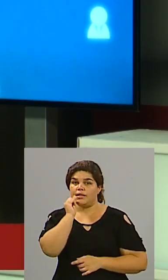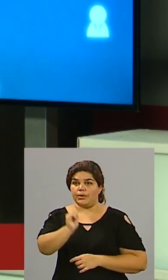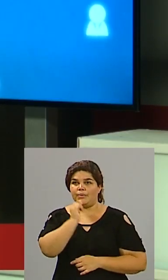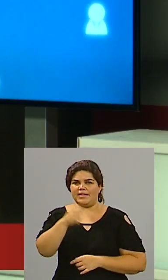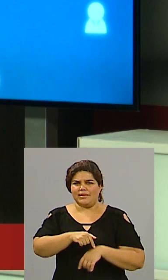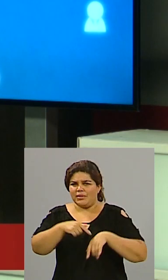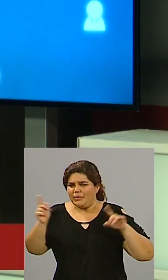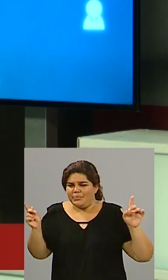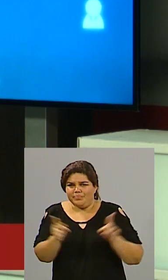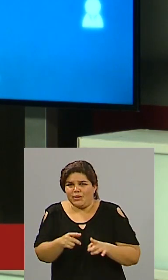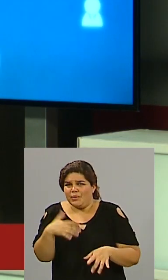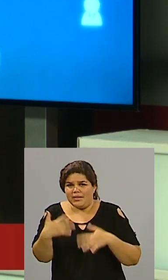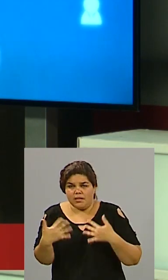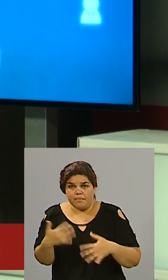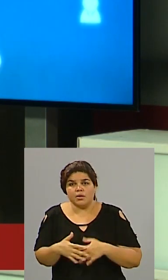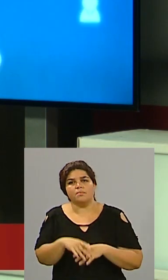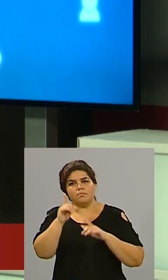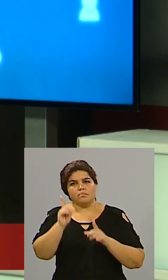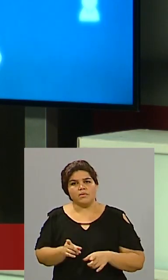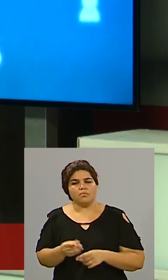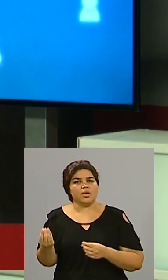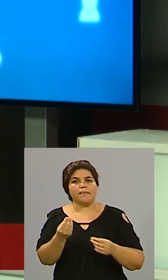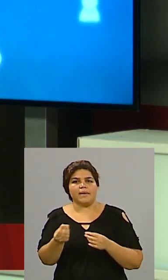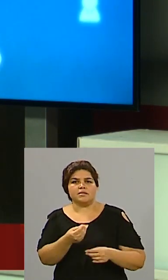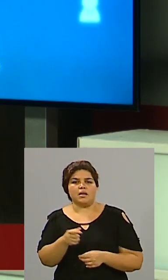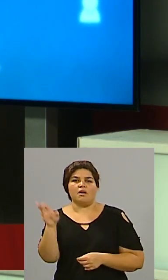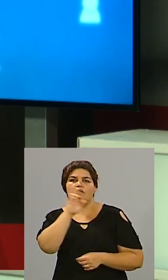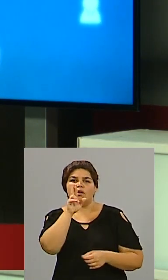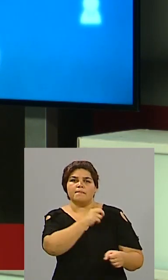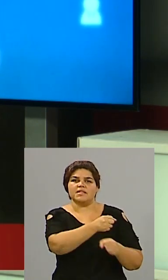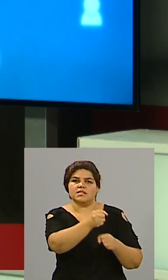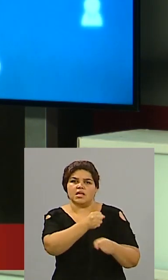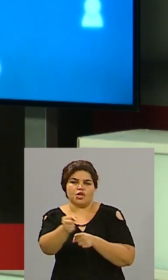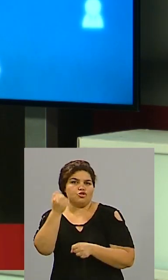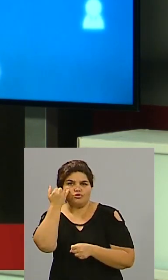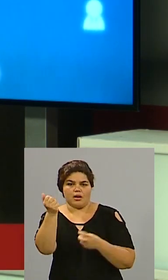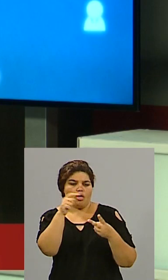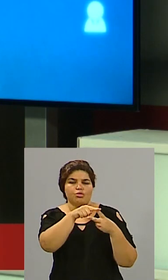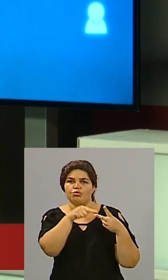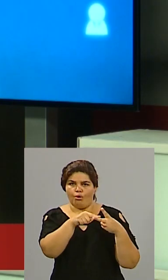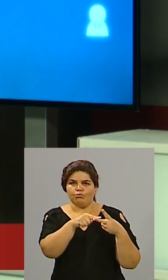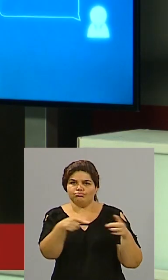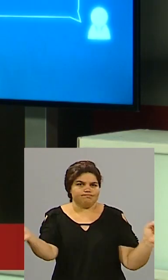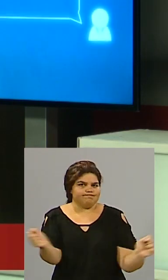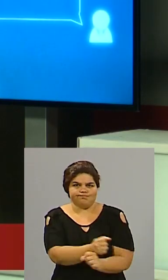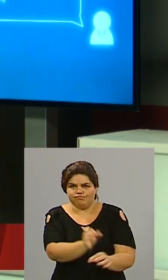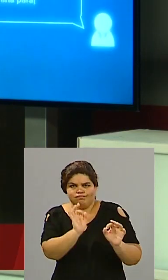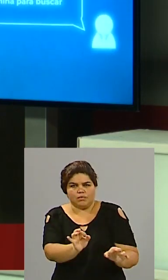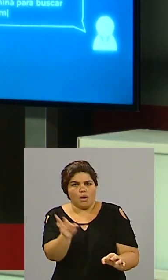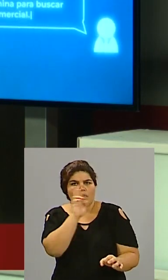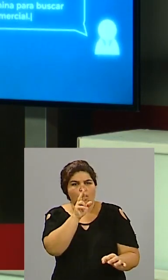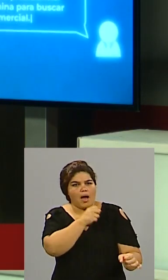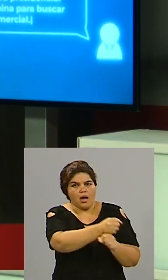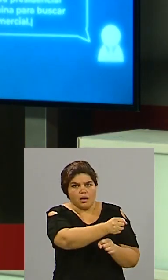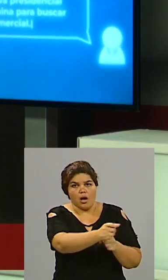quería hacer referencia a los femicidios que se han registrado, dos que están confirmadísimos, uno más que primero parecía